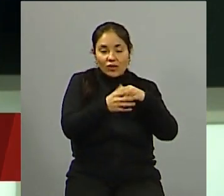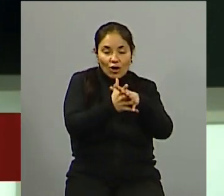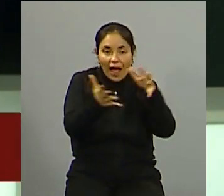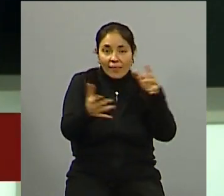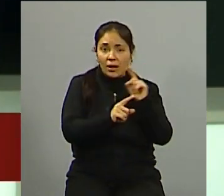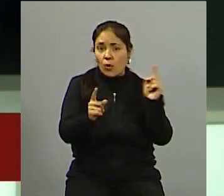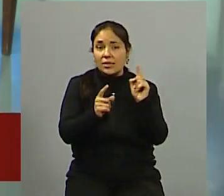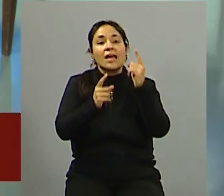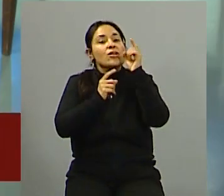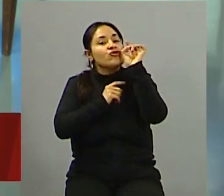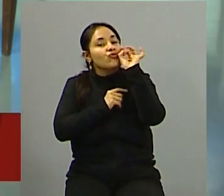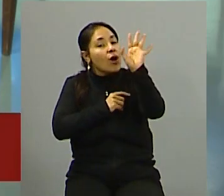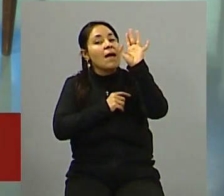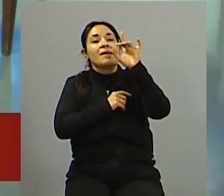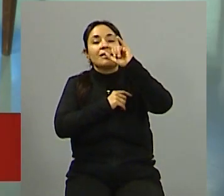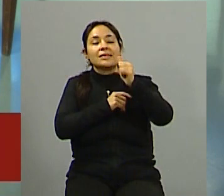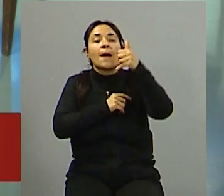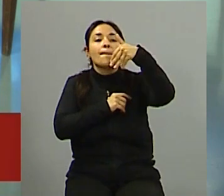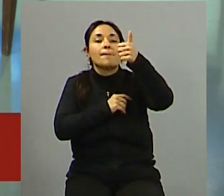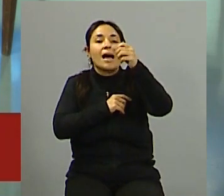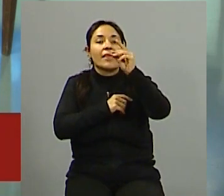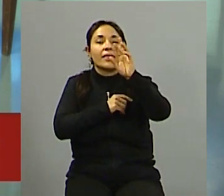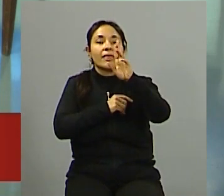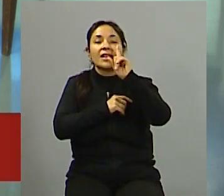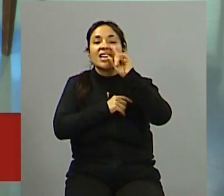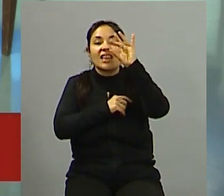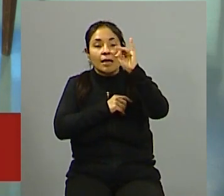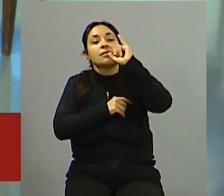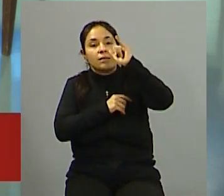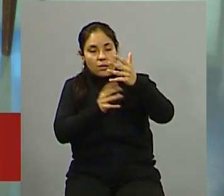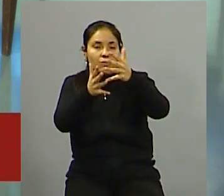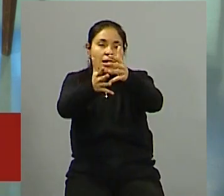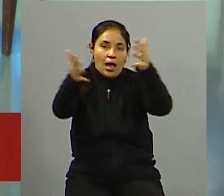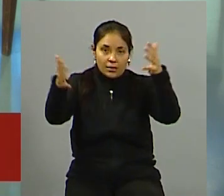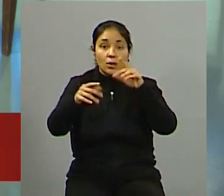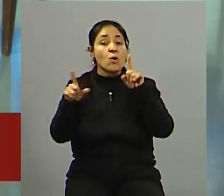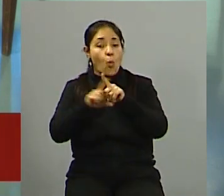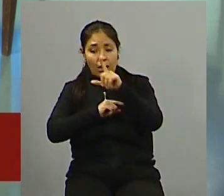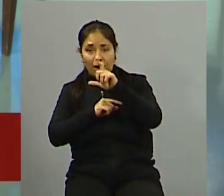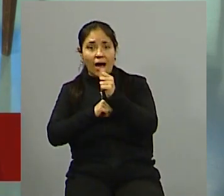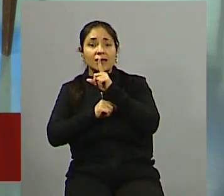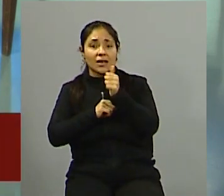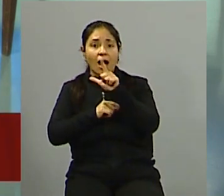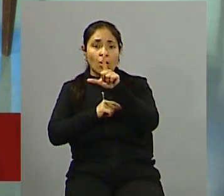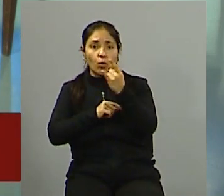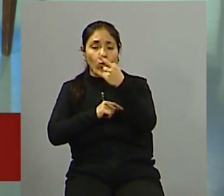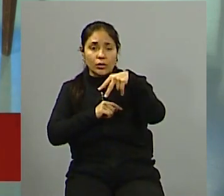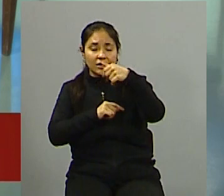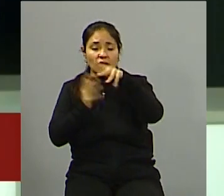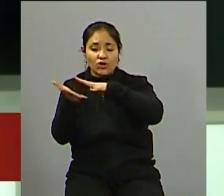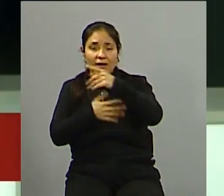pero sí Cataluña tiene un gran nivel de población, un gran número de población. Ven en una cuestión